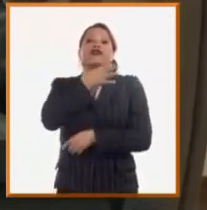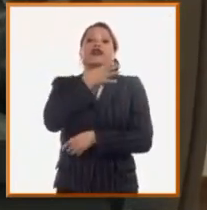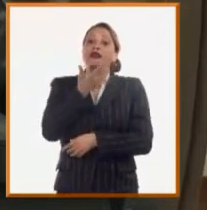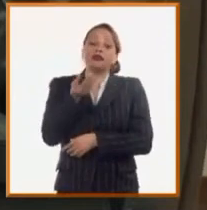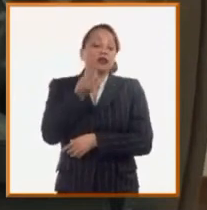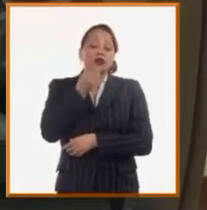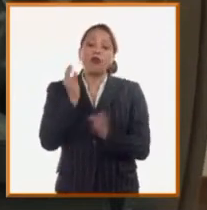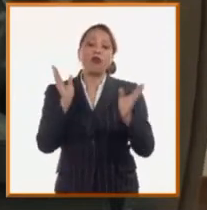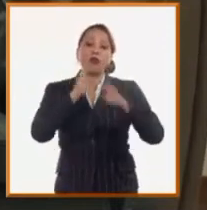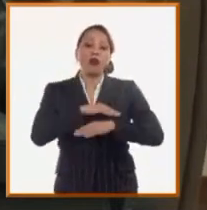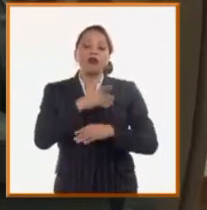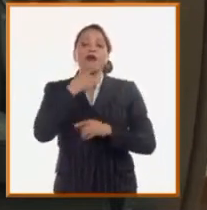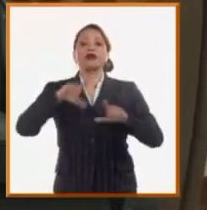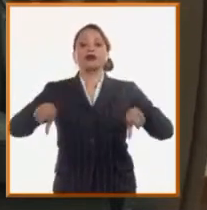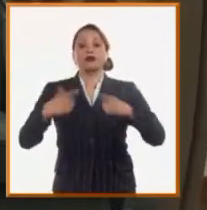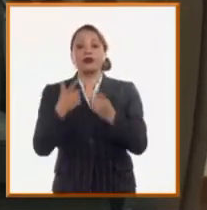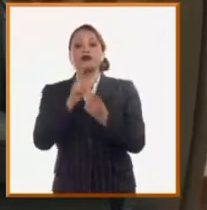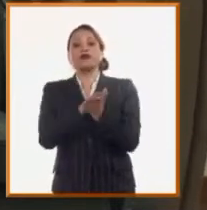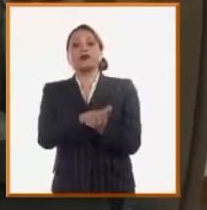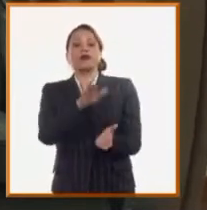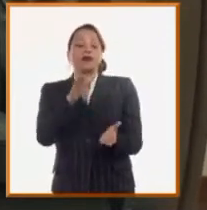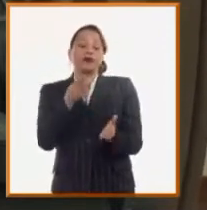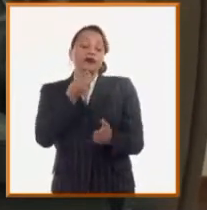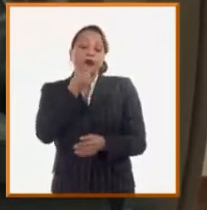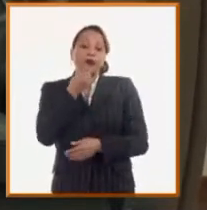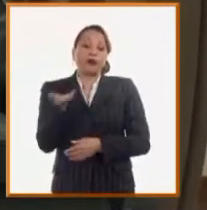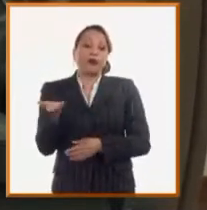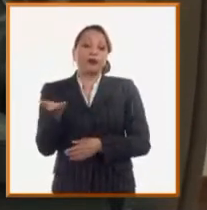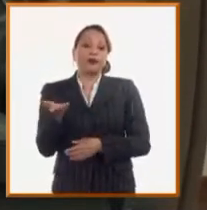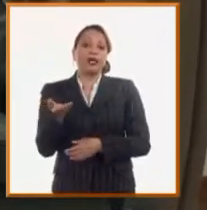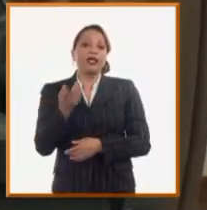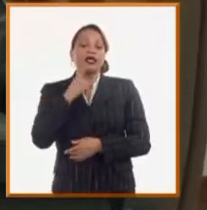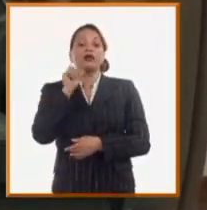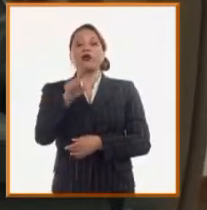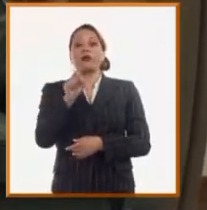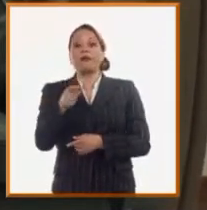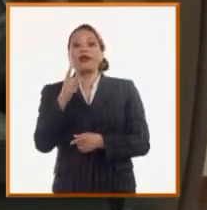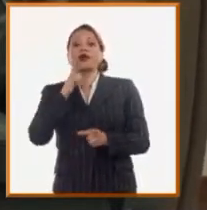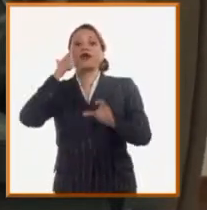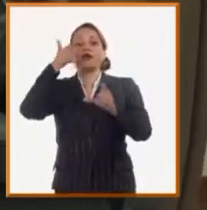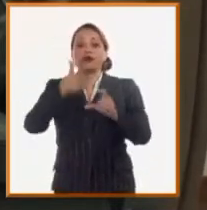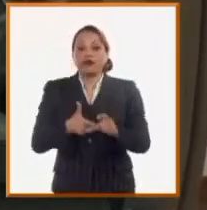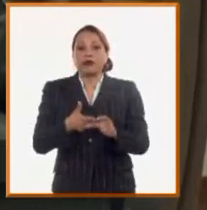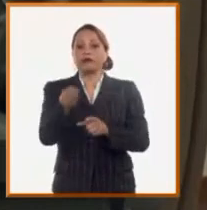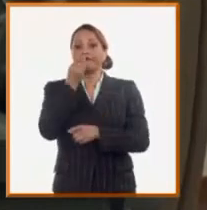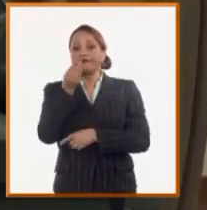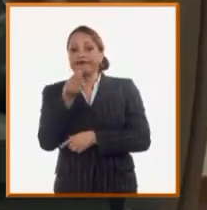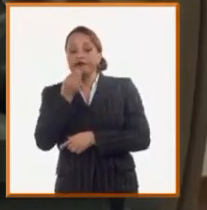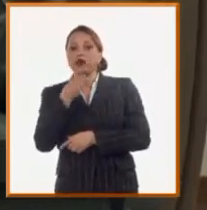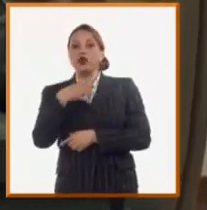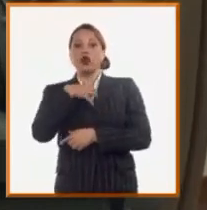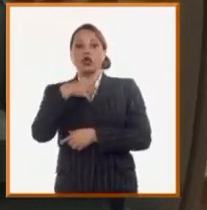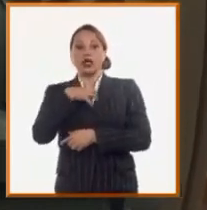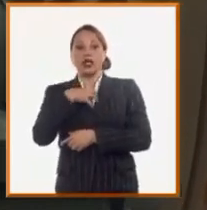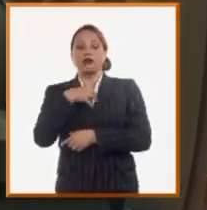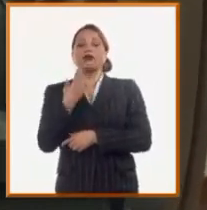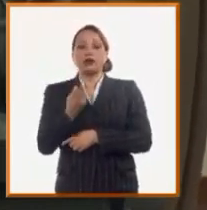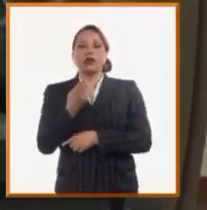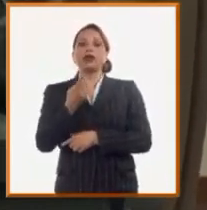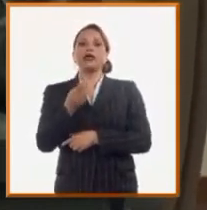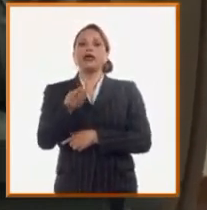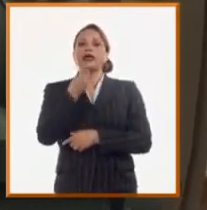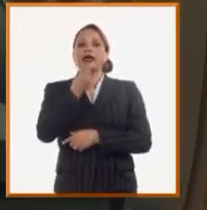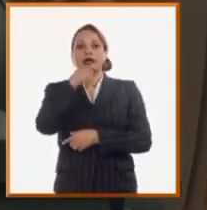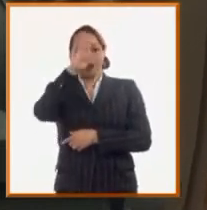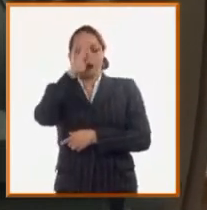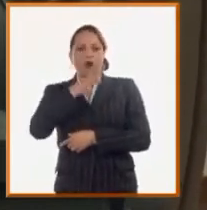cumplir los compromisos, honrar los compromisos y además comprar lo poco de combustible y de alimento con lo que estamos tratando de sostener el país, porque